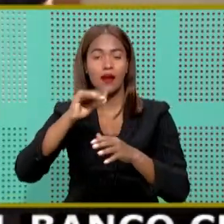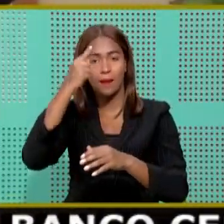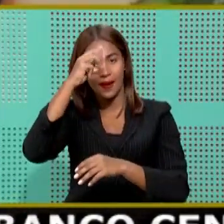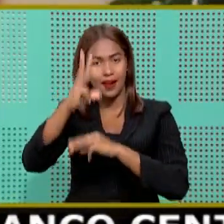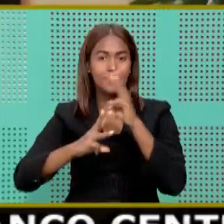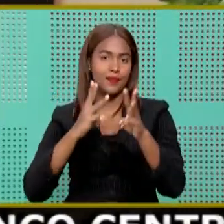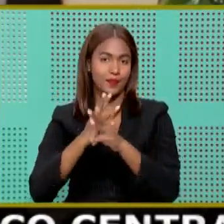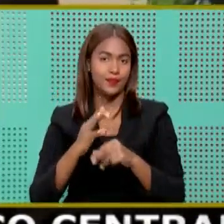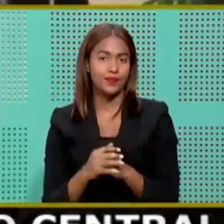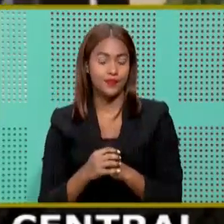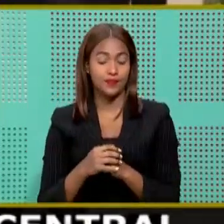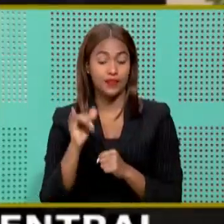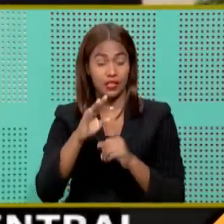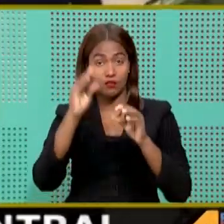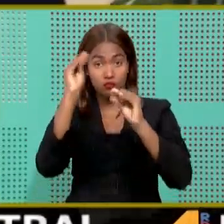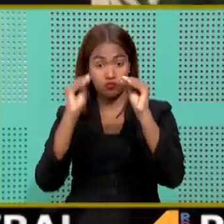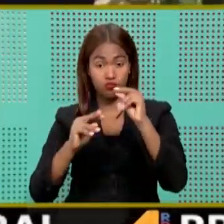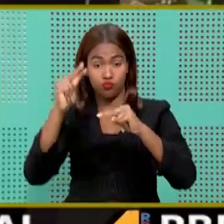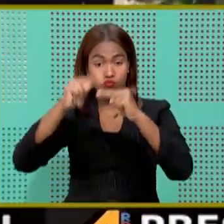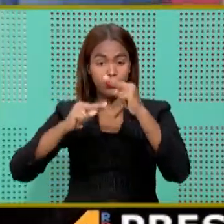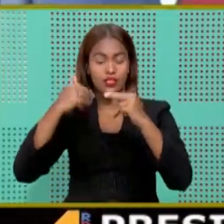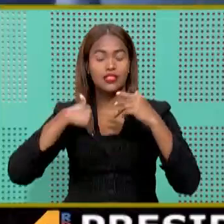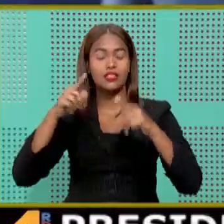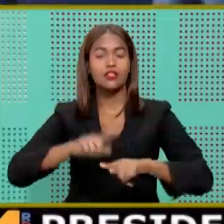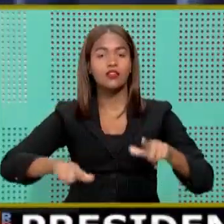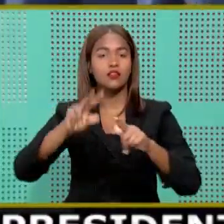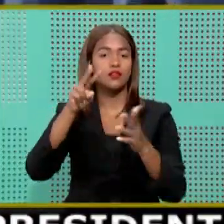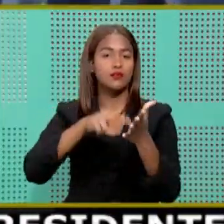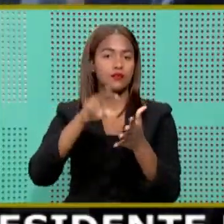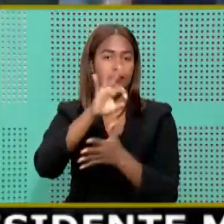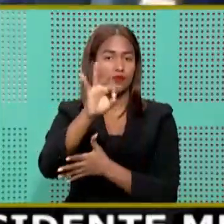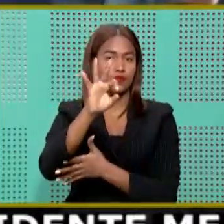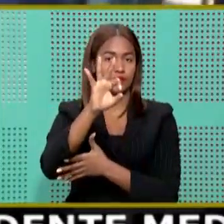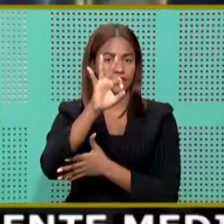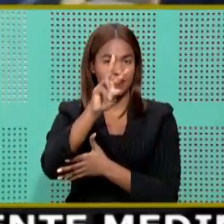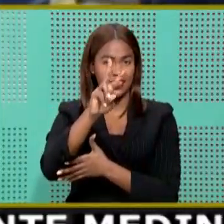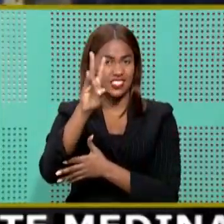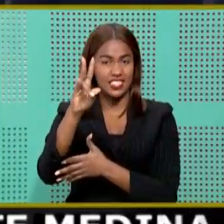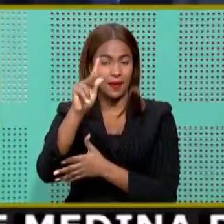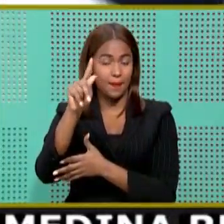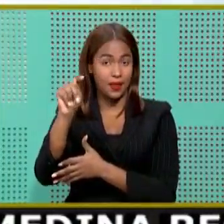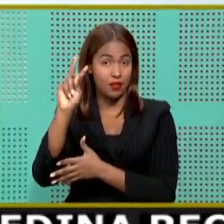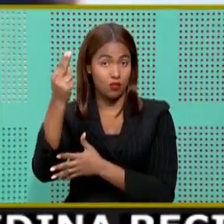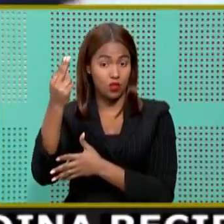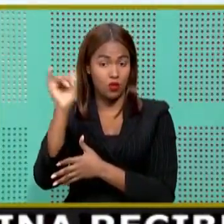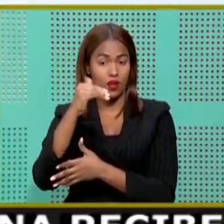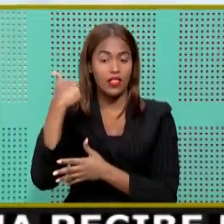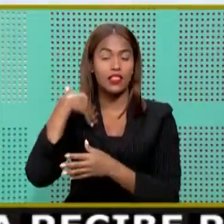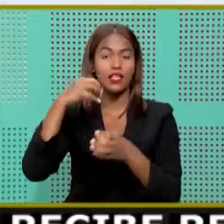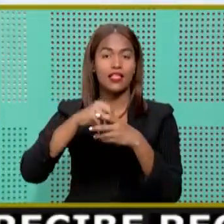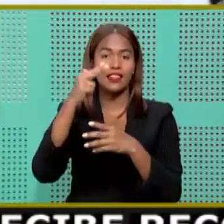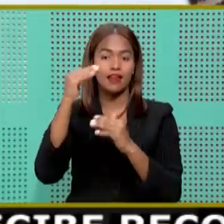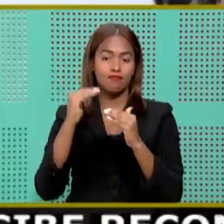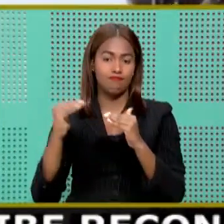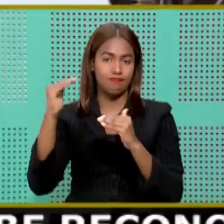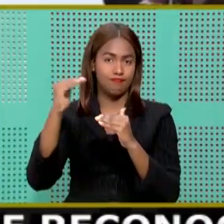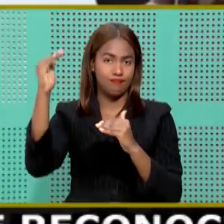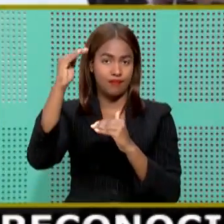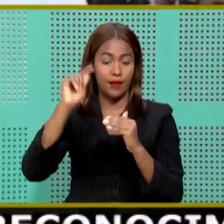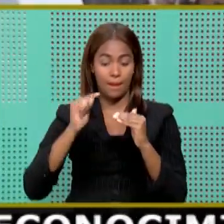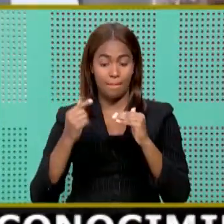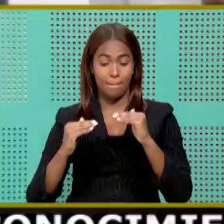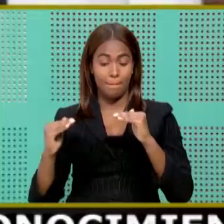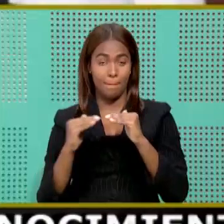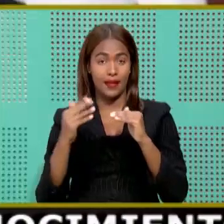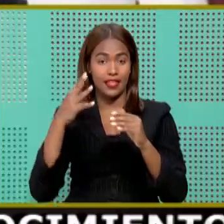La emblemática construcción ocupa un área de 2.927 metros cuadrados y posee tres niveles. El primer nivel de